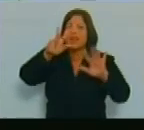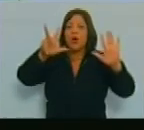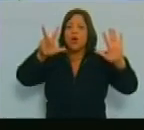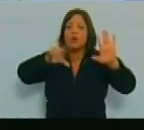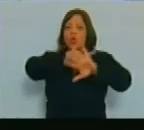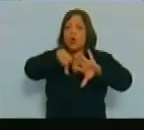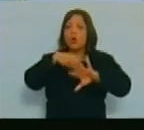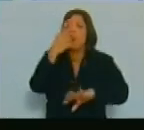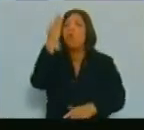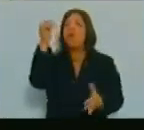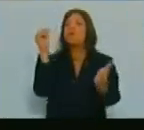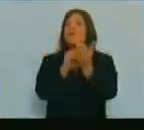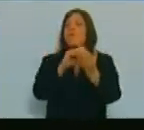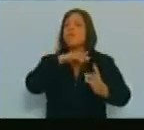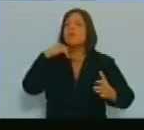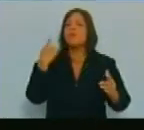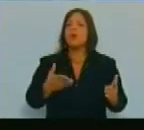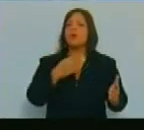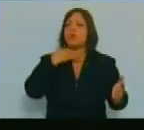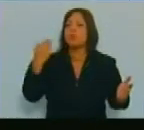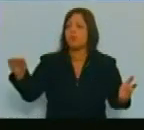4.000 muertos